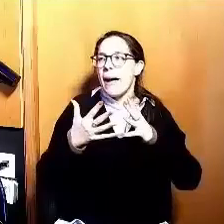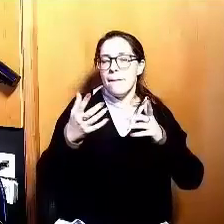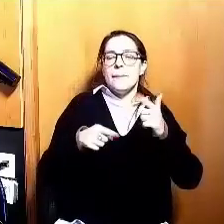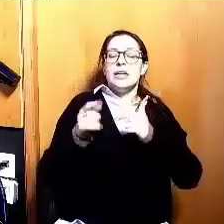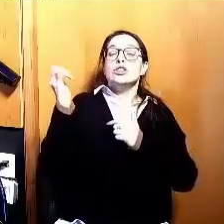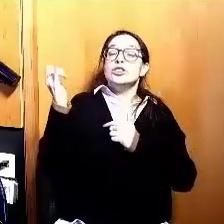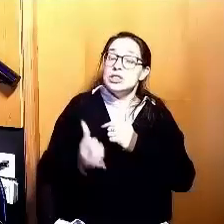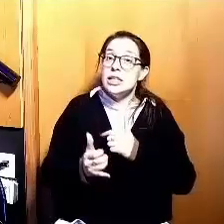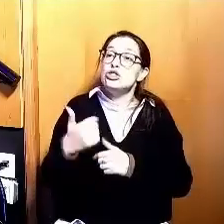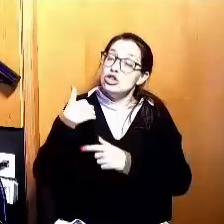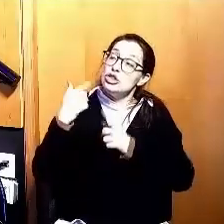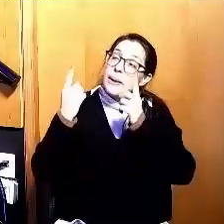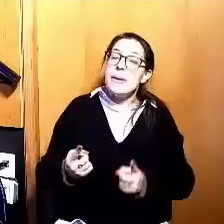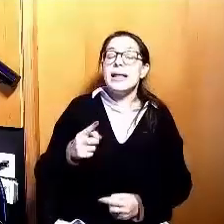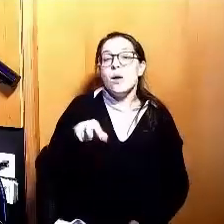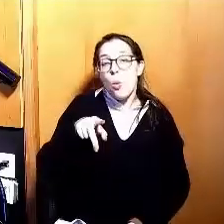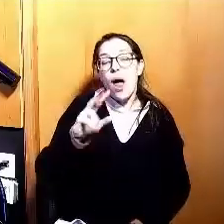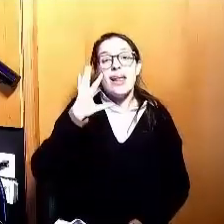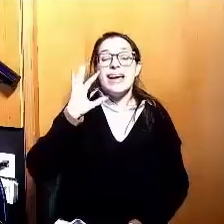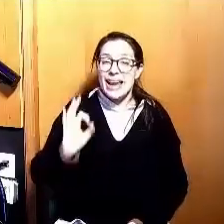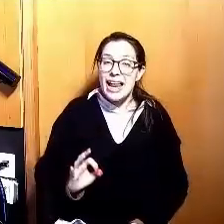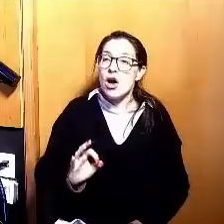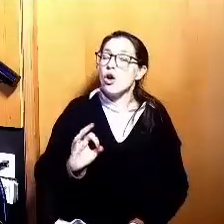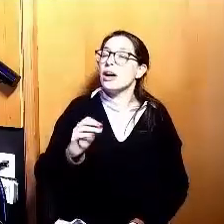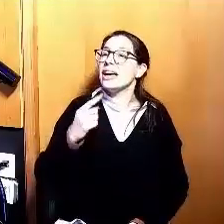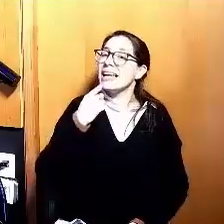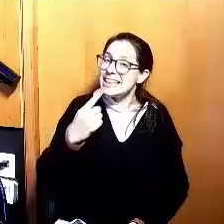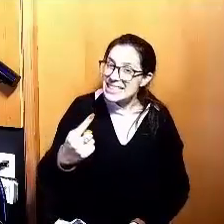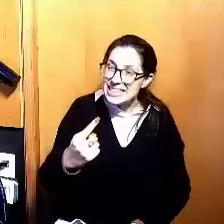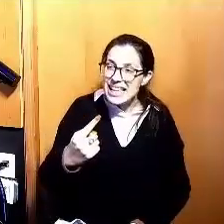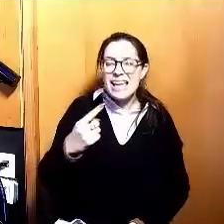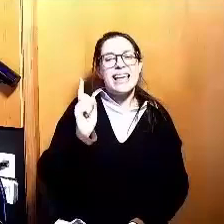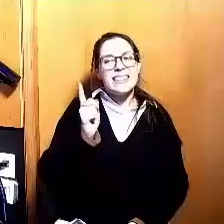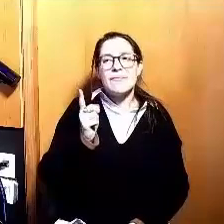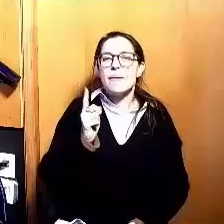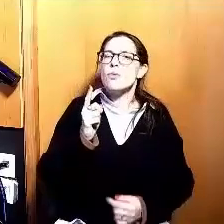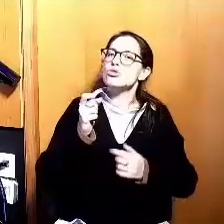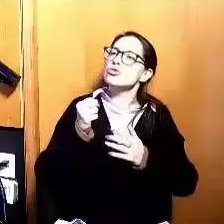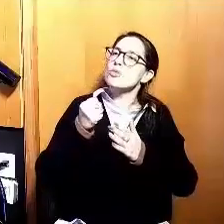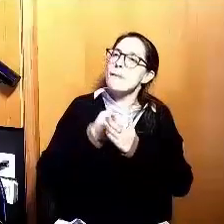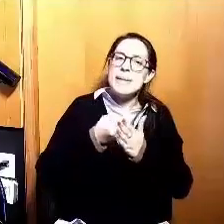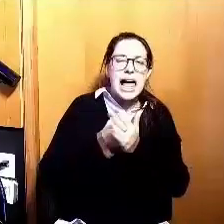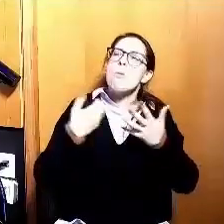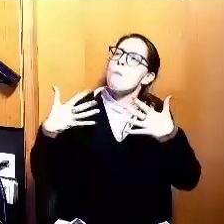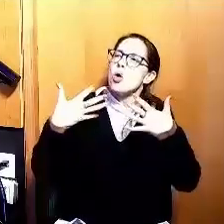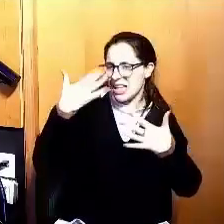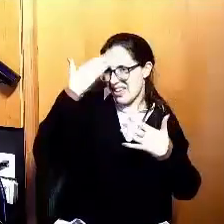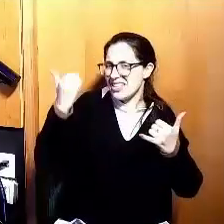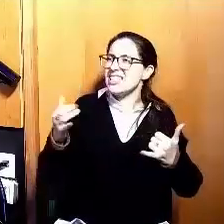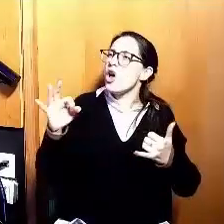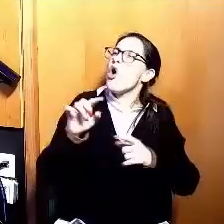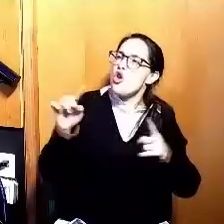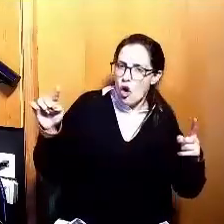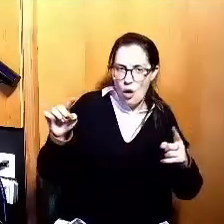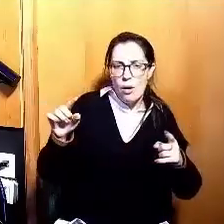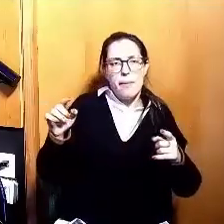Sí, pero yo también creo que hay que, pues, como se dice, también pelear las peleas que hay que pelear, así no sepamos si vamos a ganar, ¿no? Entonces, yo